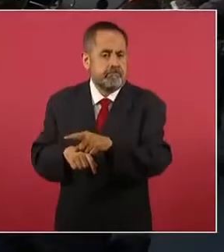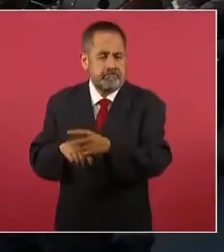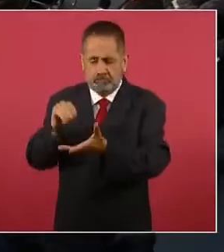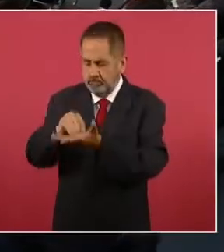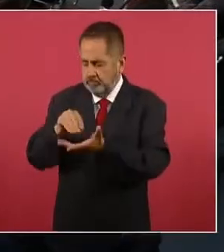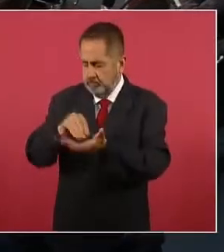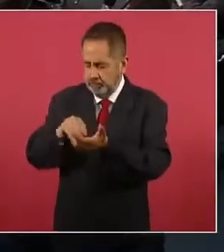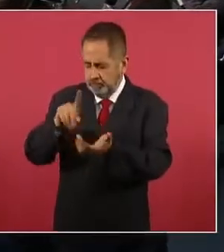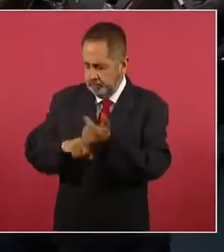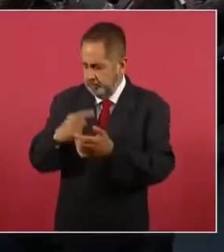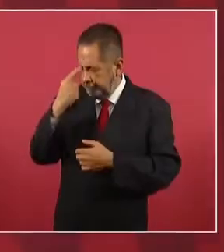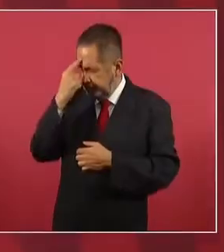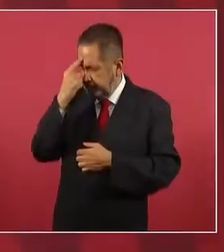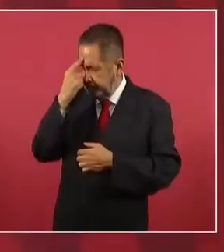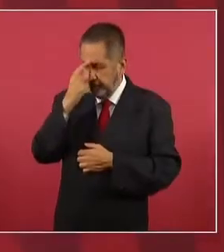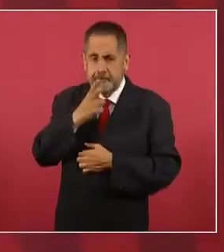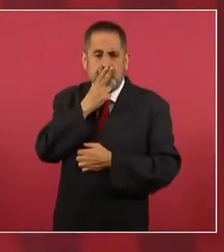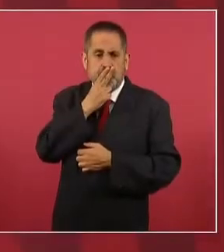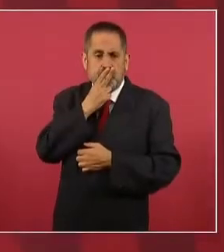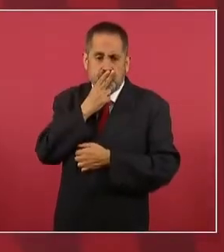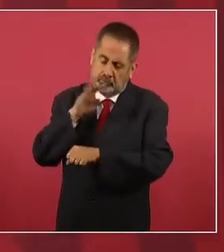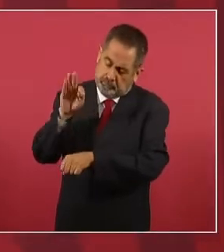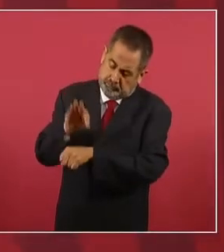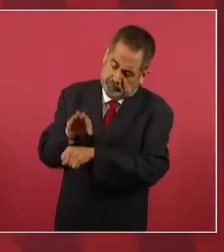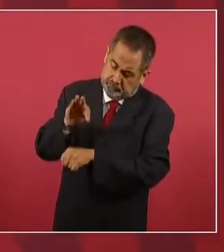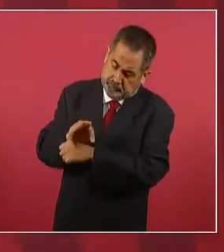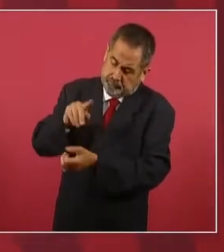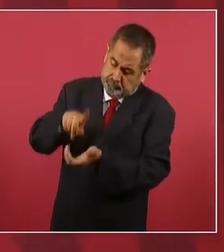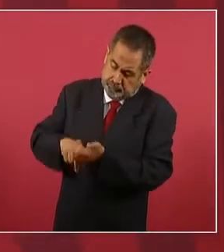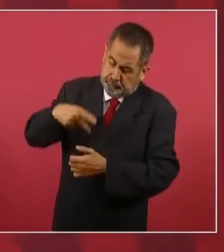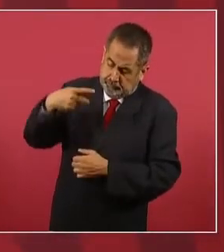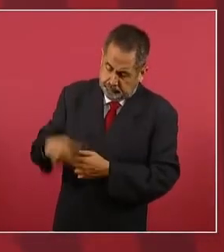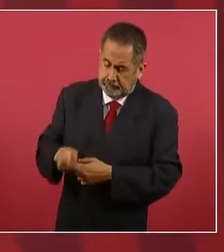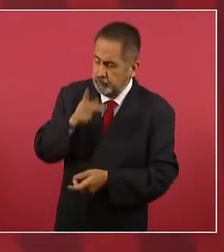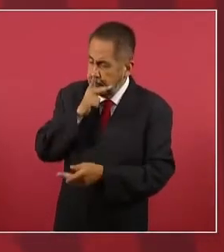sigue y seguirá siendo patriota.